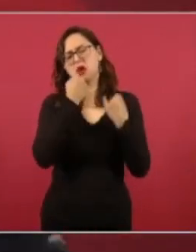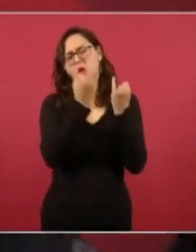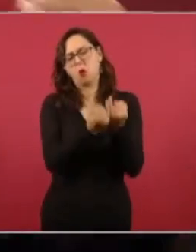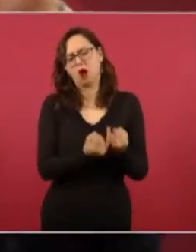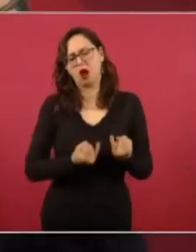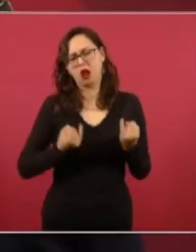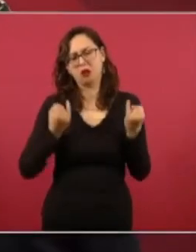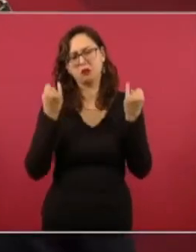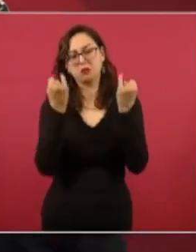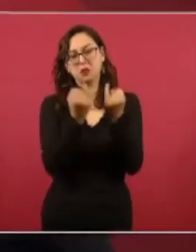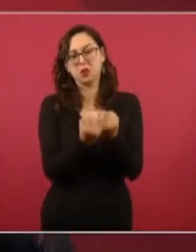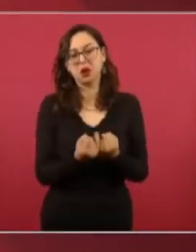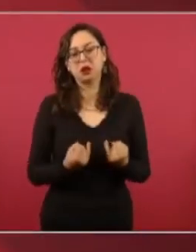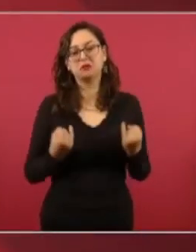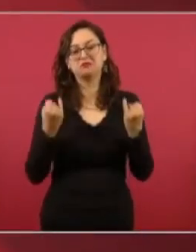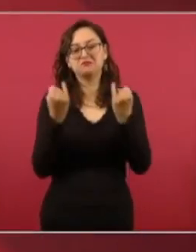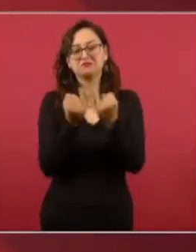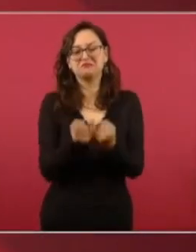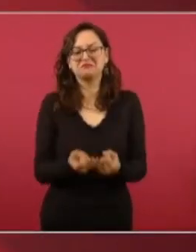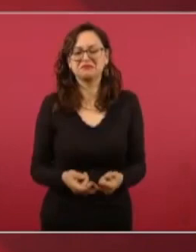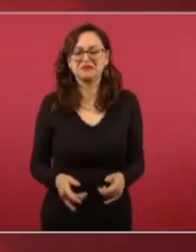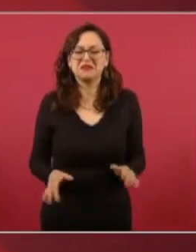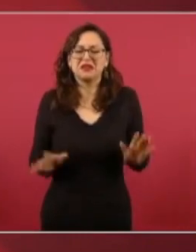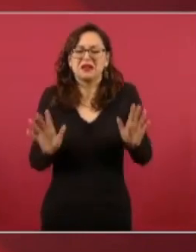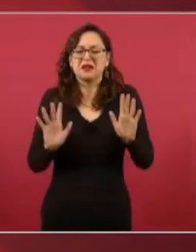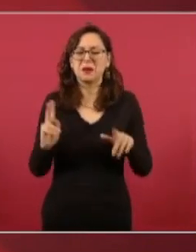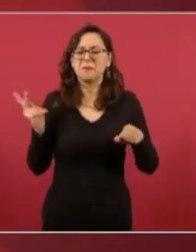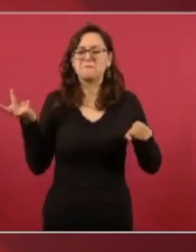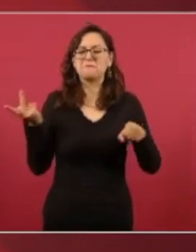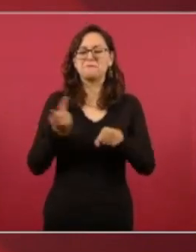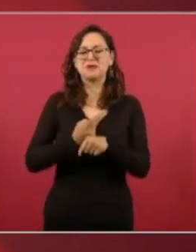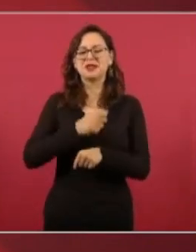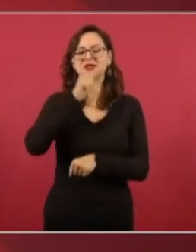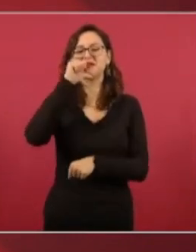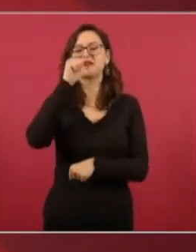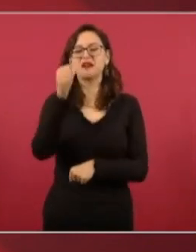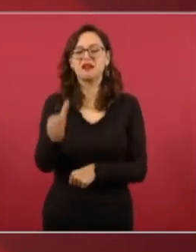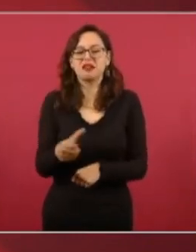pues entonces no hay problema,